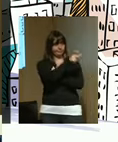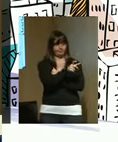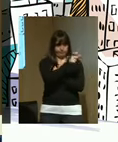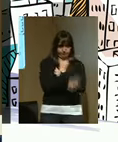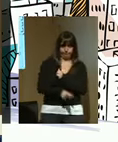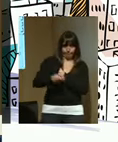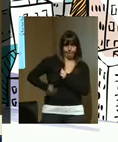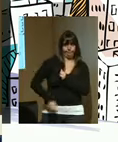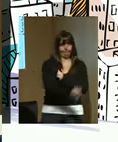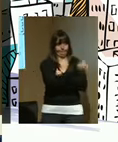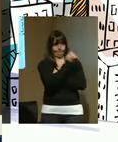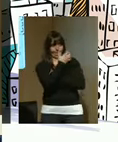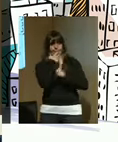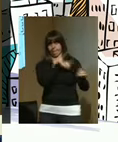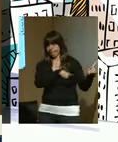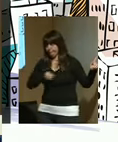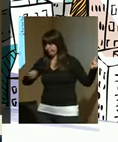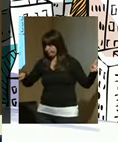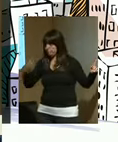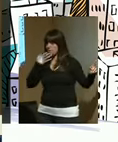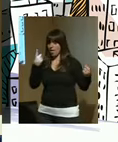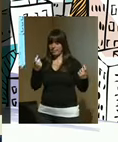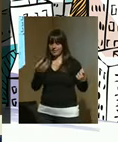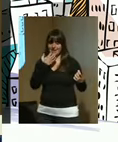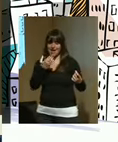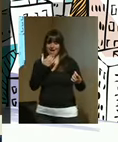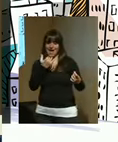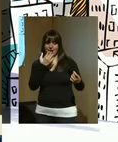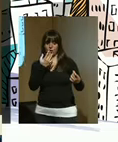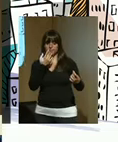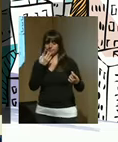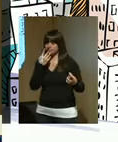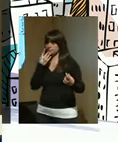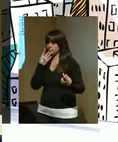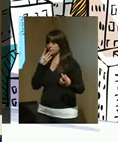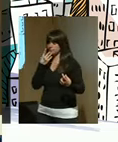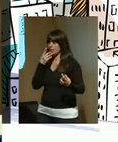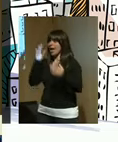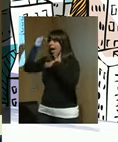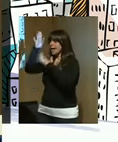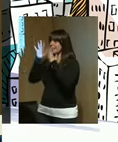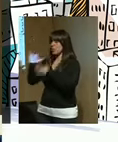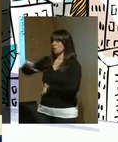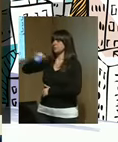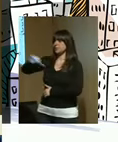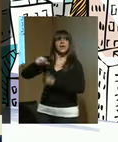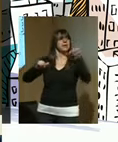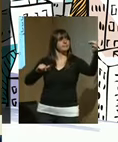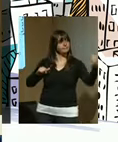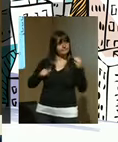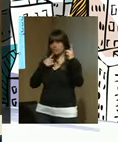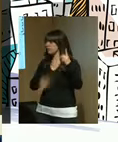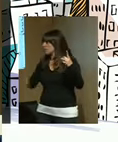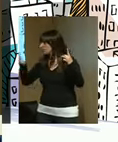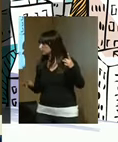sea, si hace falta una consulta hospitalaria, se tiene, y entonces toda esa estructura hace